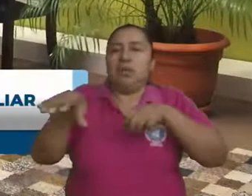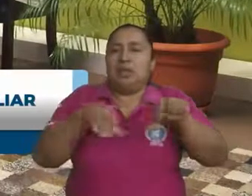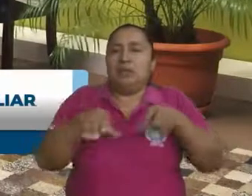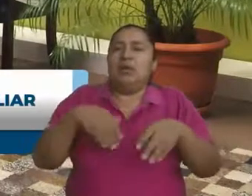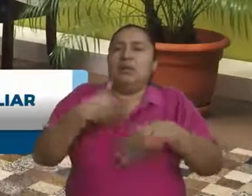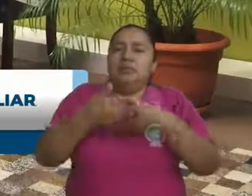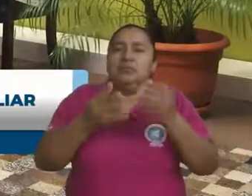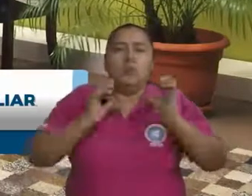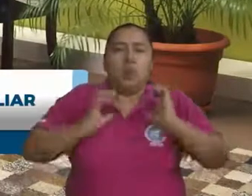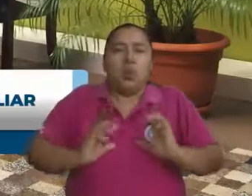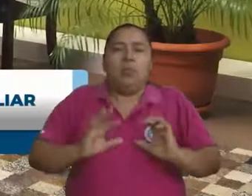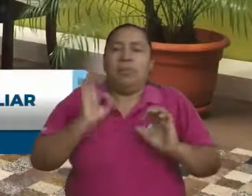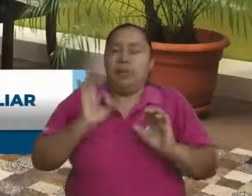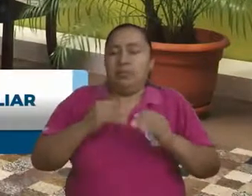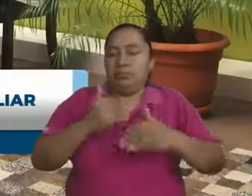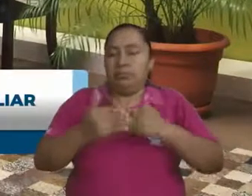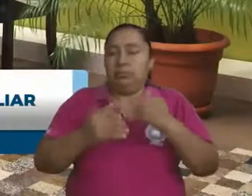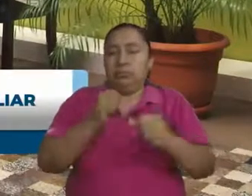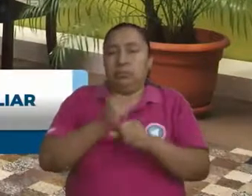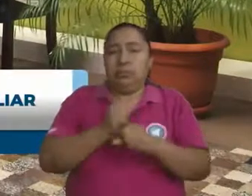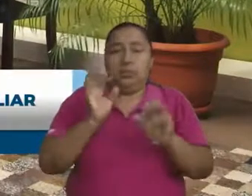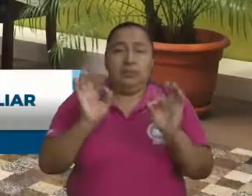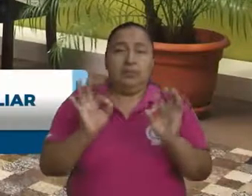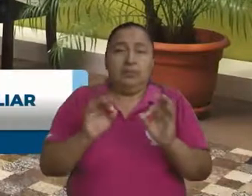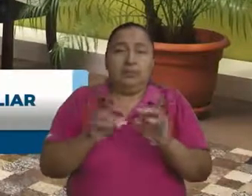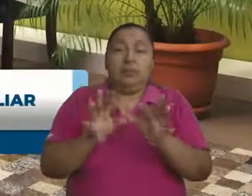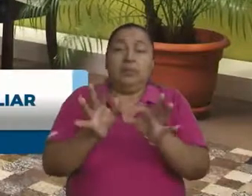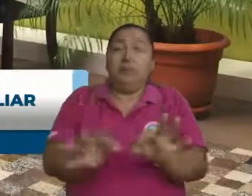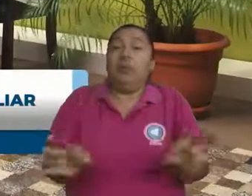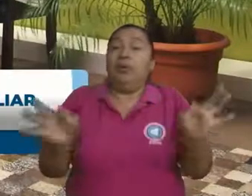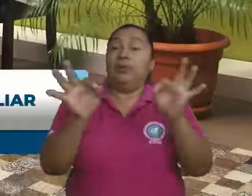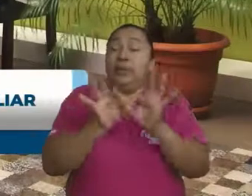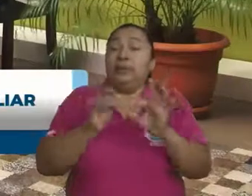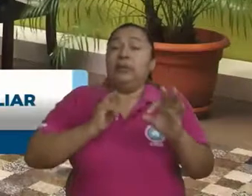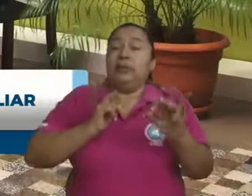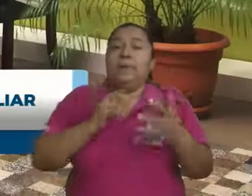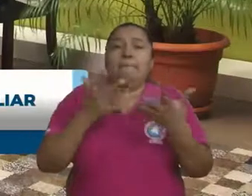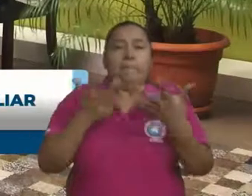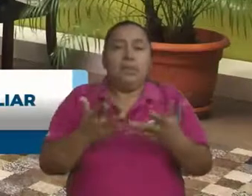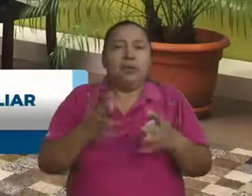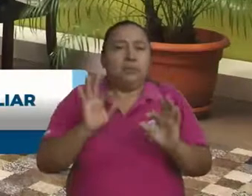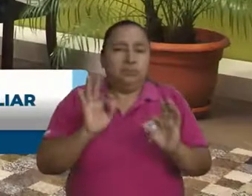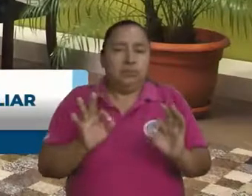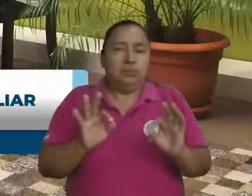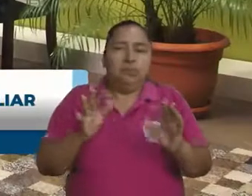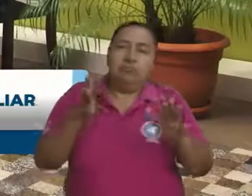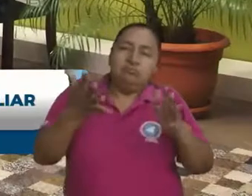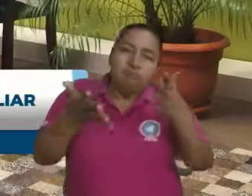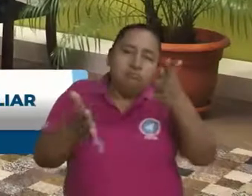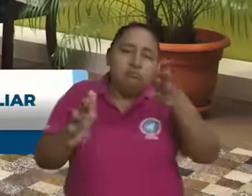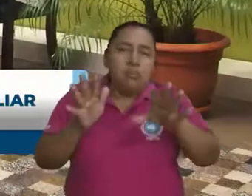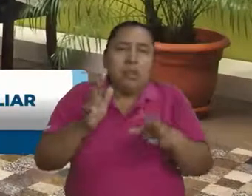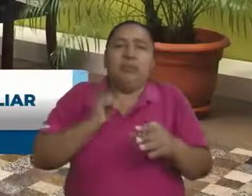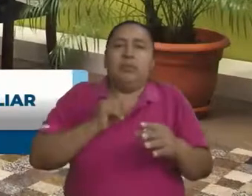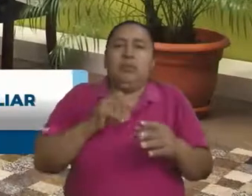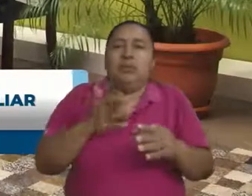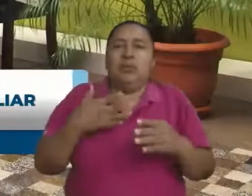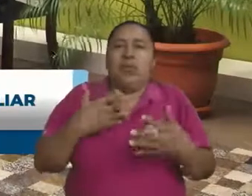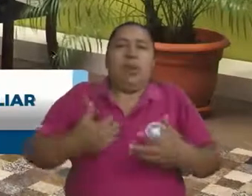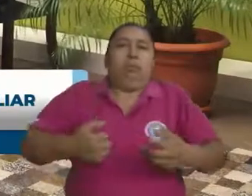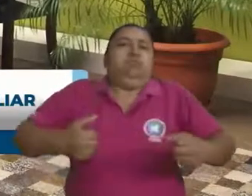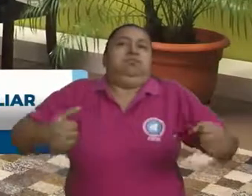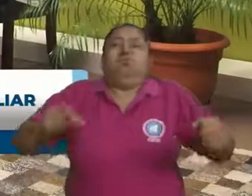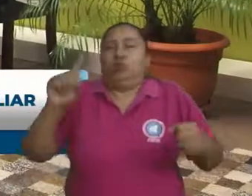física relativamente adecuada. Es importante mantener un peso adecuado, ¿verdad? Al menos evitar caer en